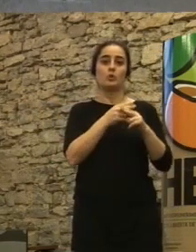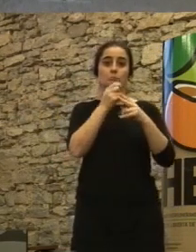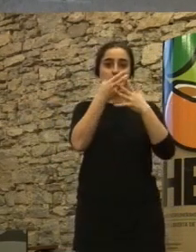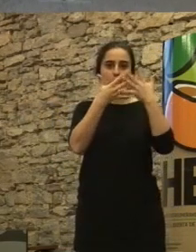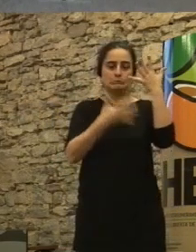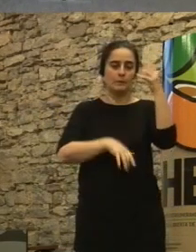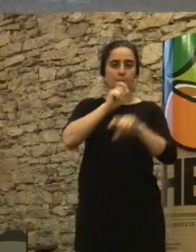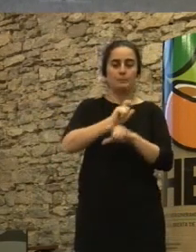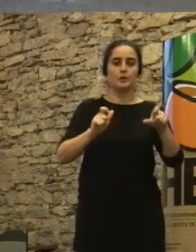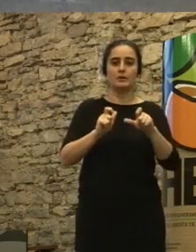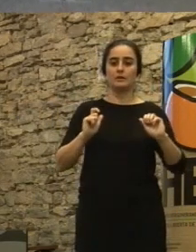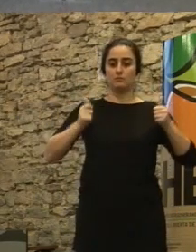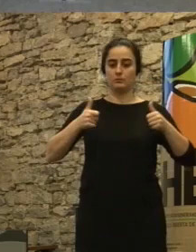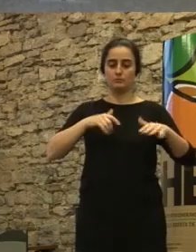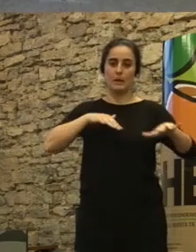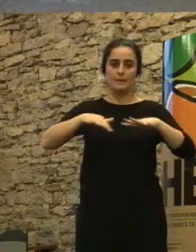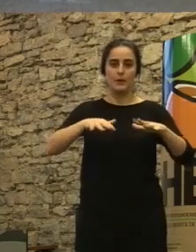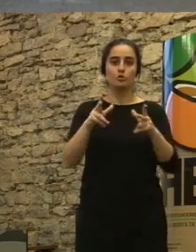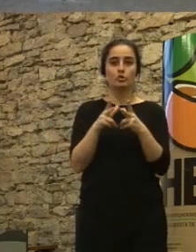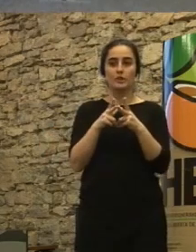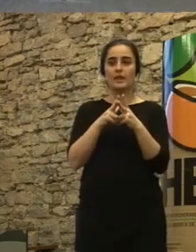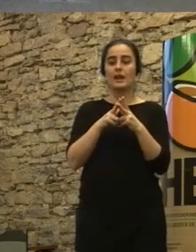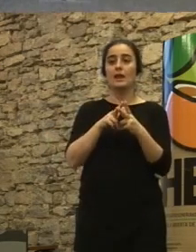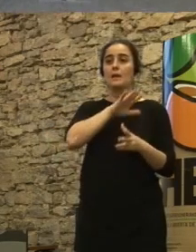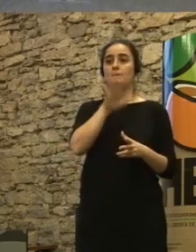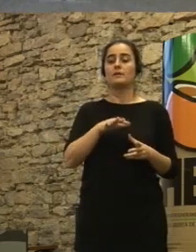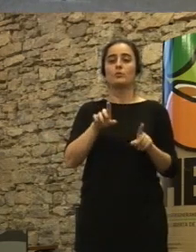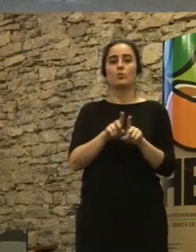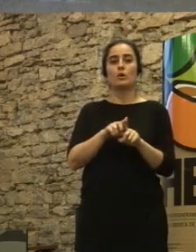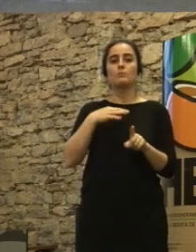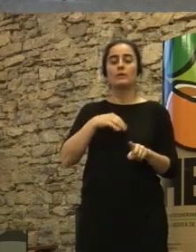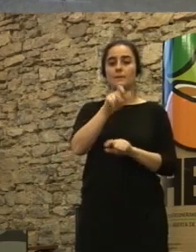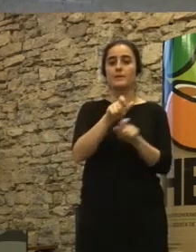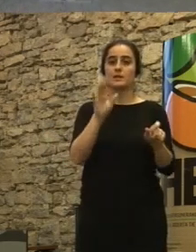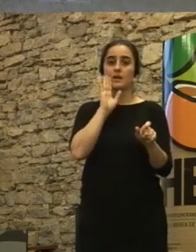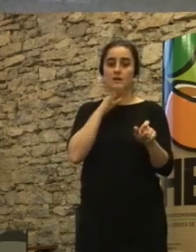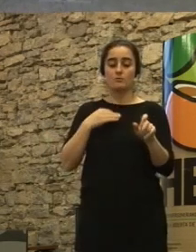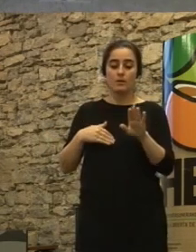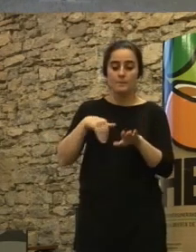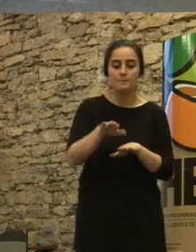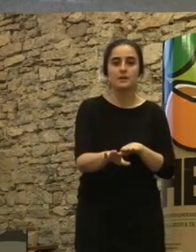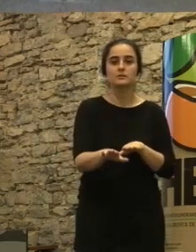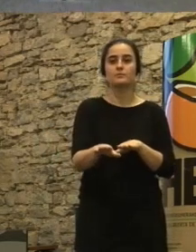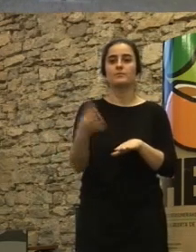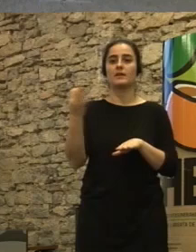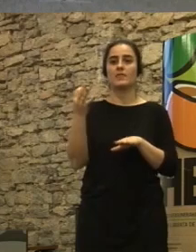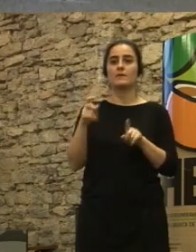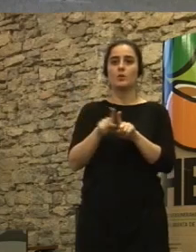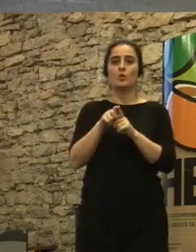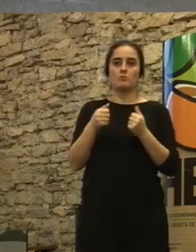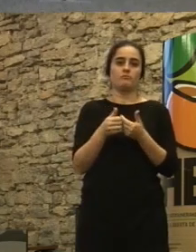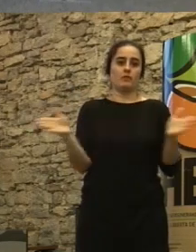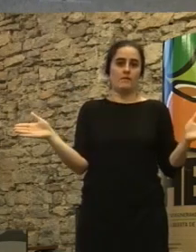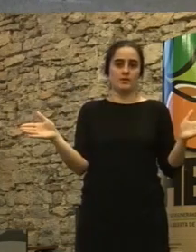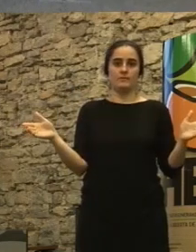emprendían socialmente. Quizás se nos presupone o se presupone a las personas que pueden dar ese paso que sean extrovertidas. Yo quería